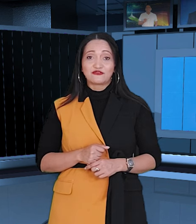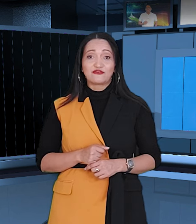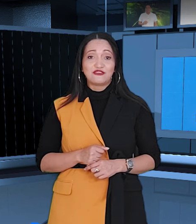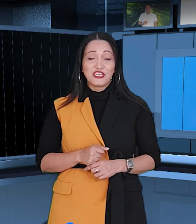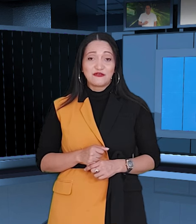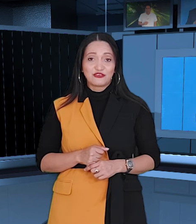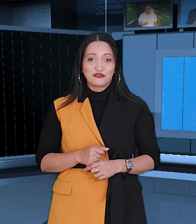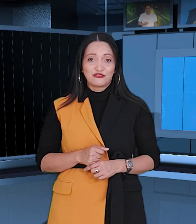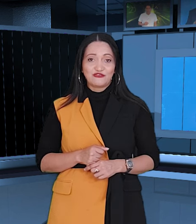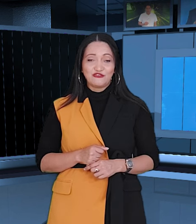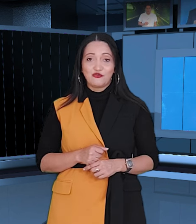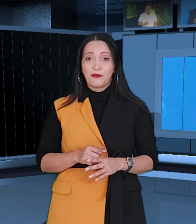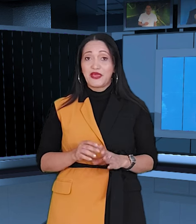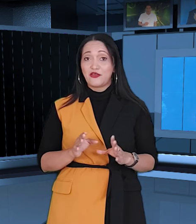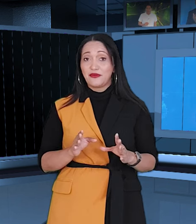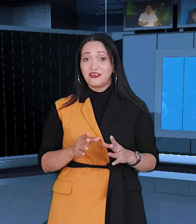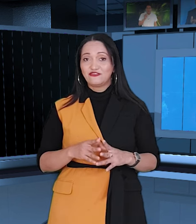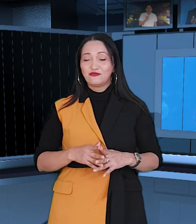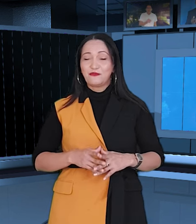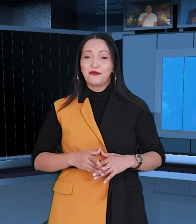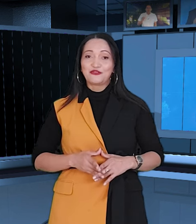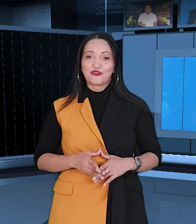Darío Medios o síguenos en nuestro sitio web